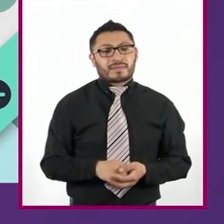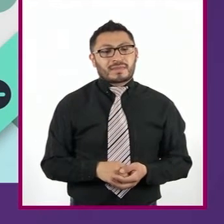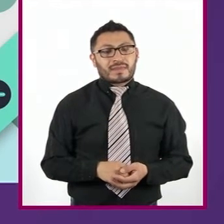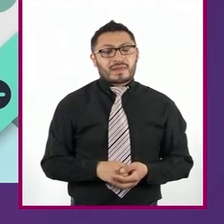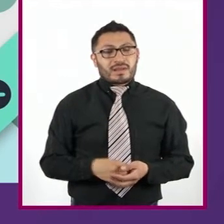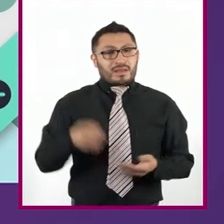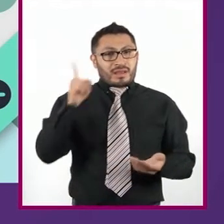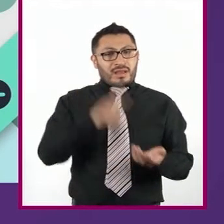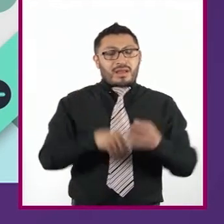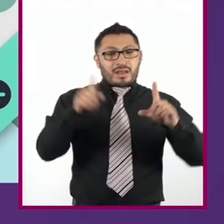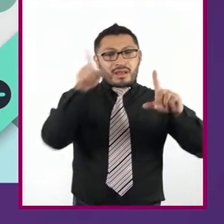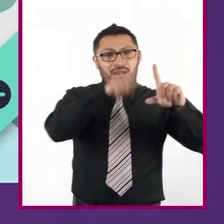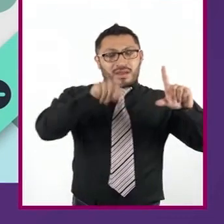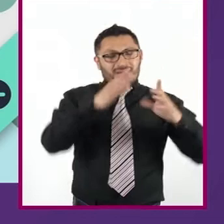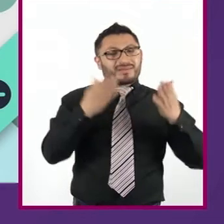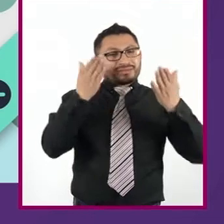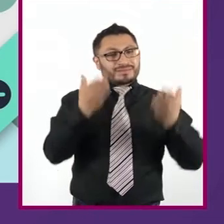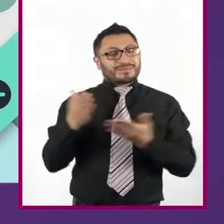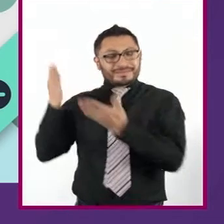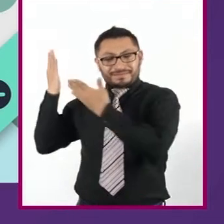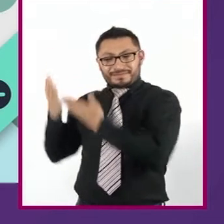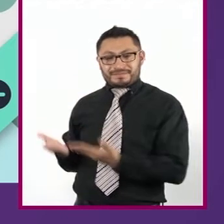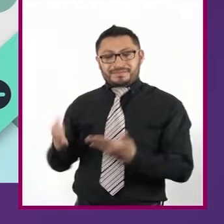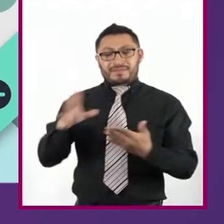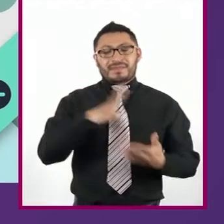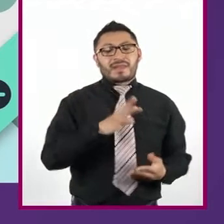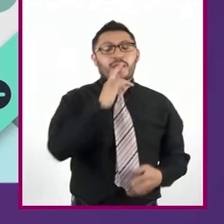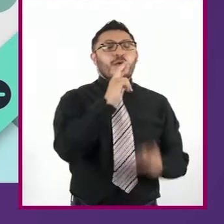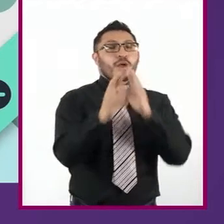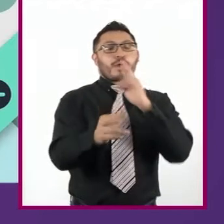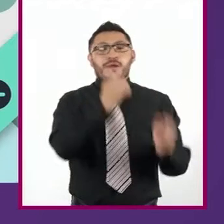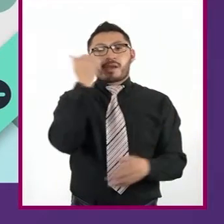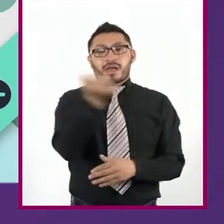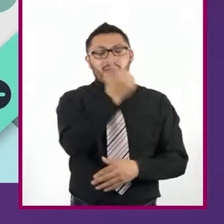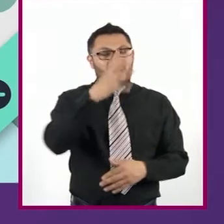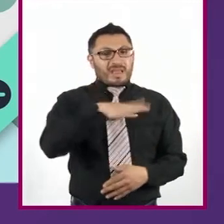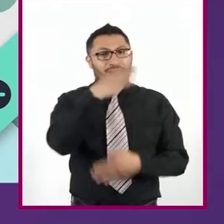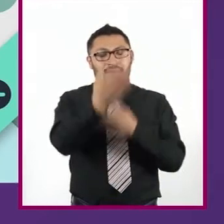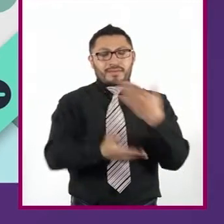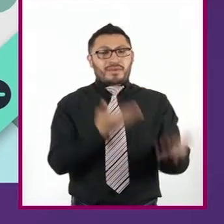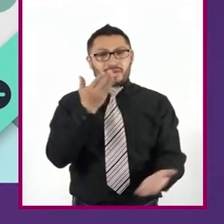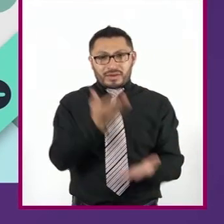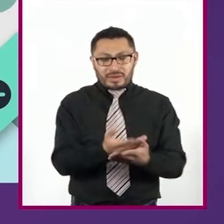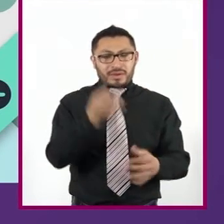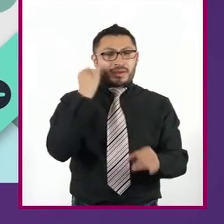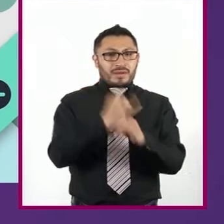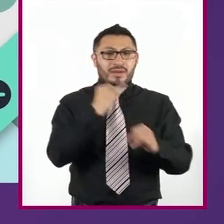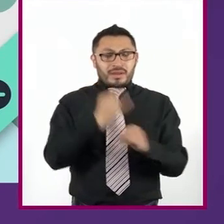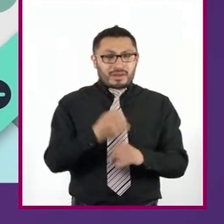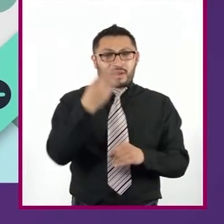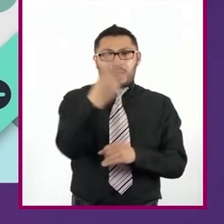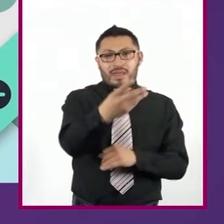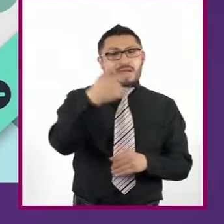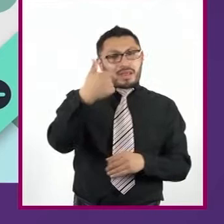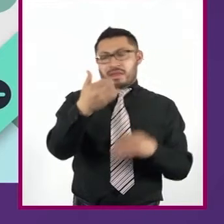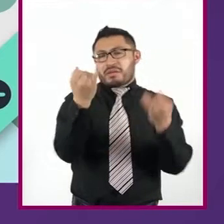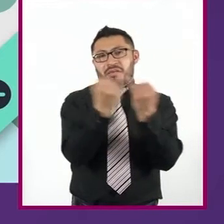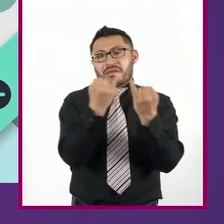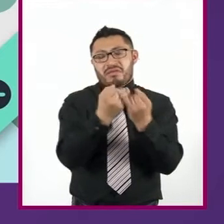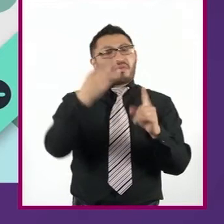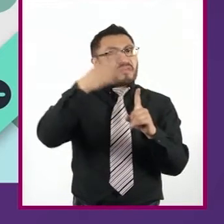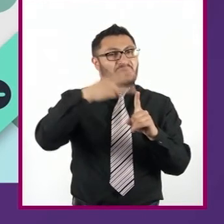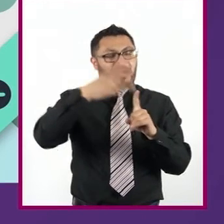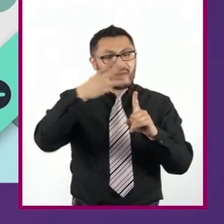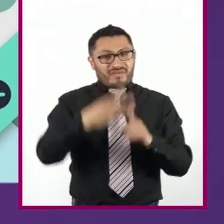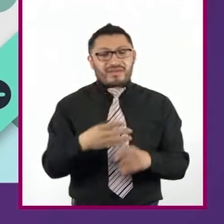la gráfica se muestran las respuestas de los alumnos que cuentan con servicio de internet y datos móviles. Asimismo, las de